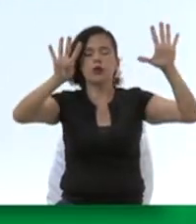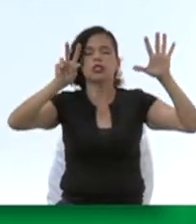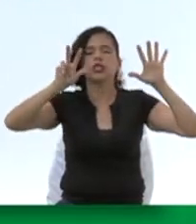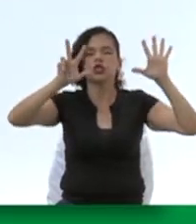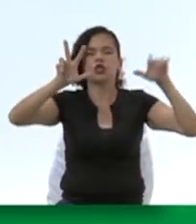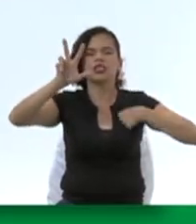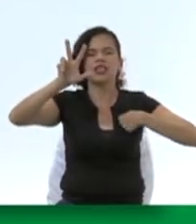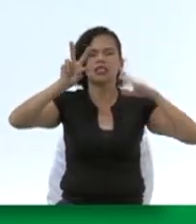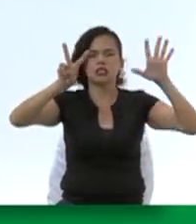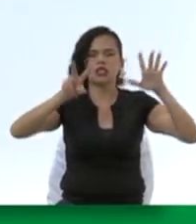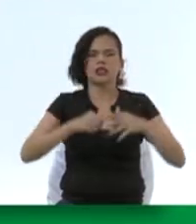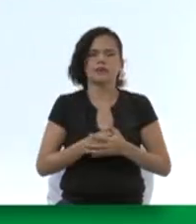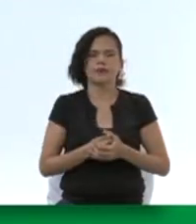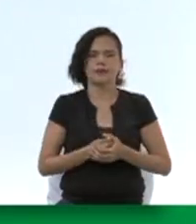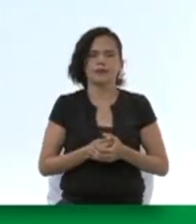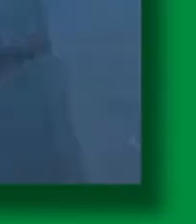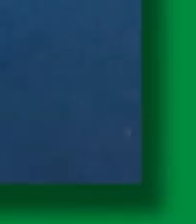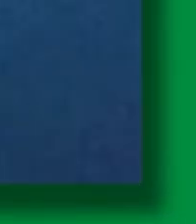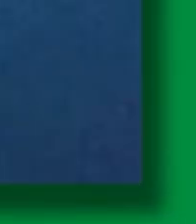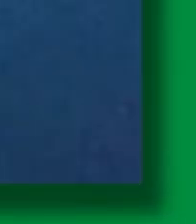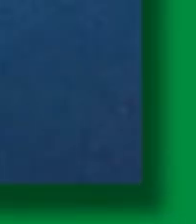de julio de 1937.